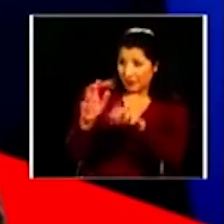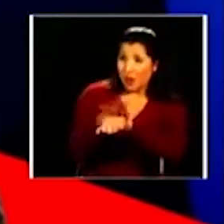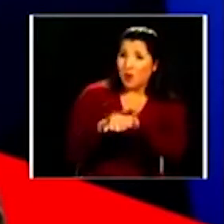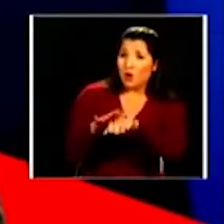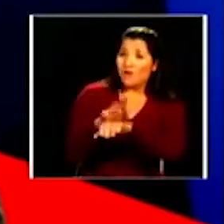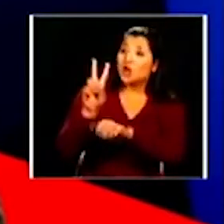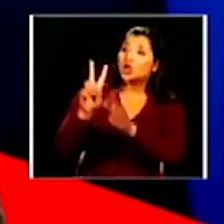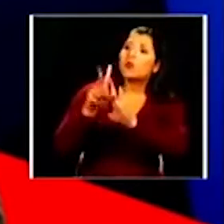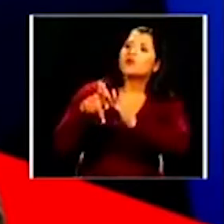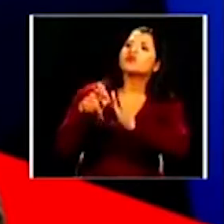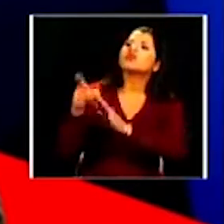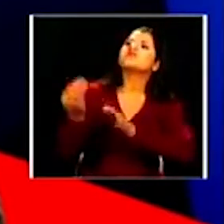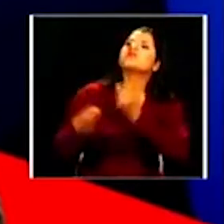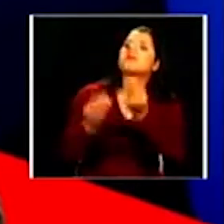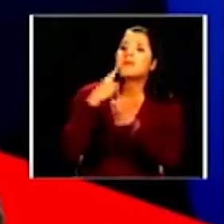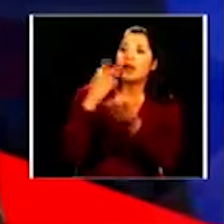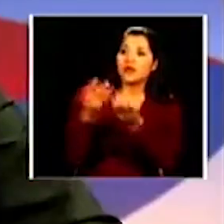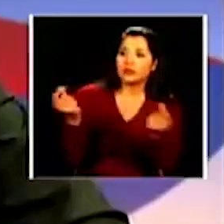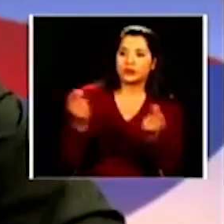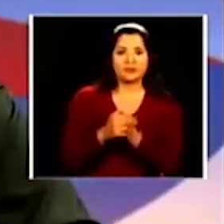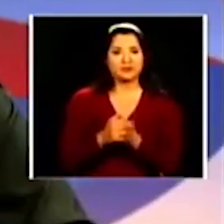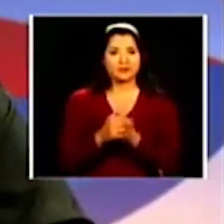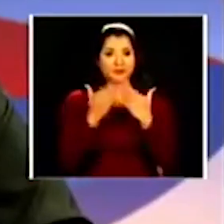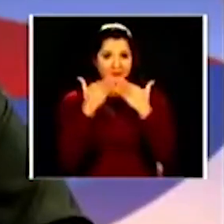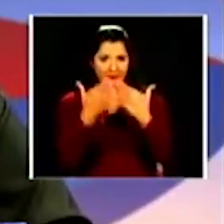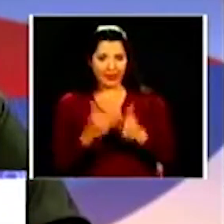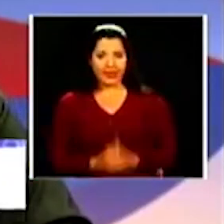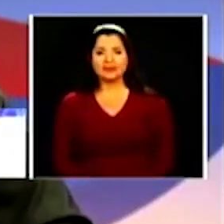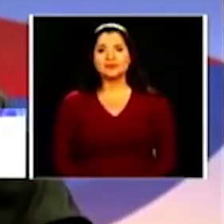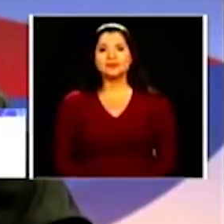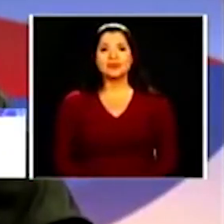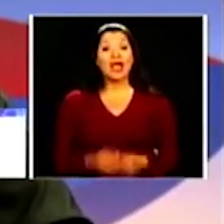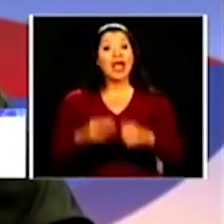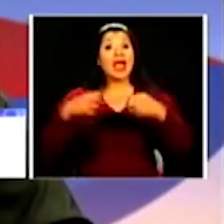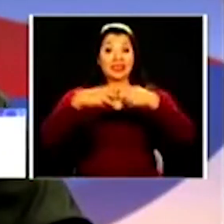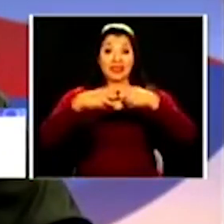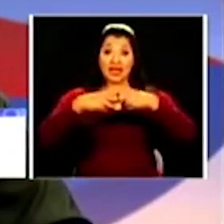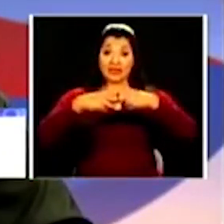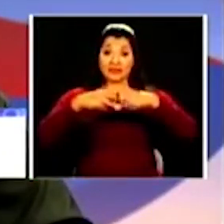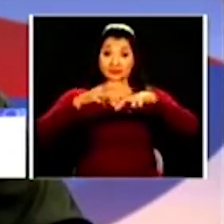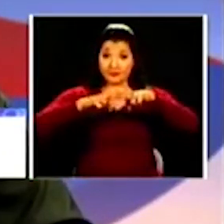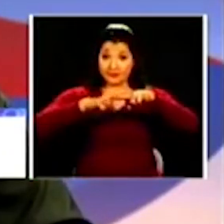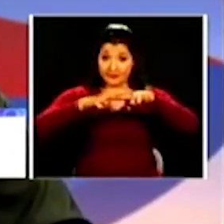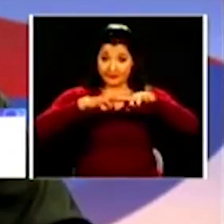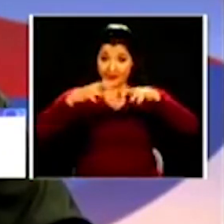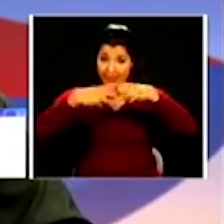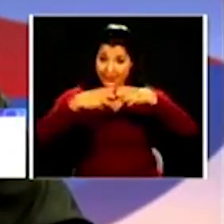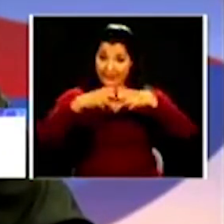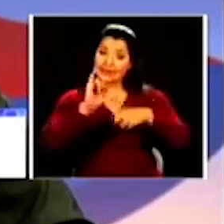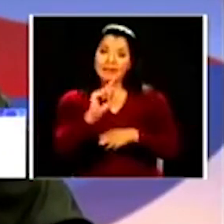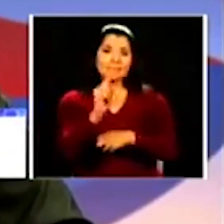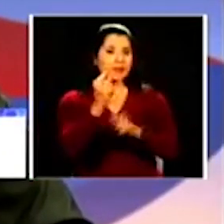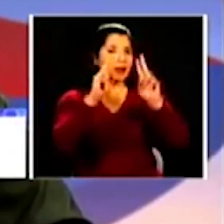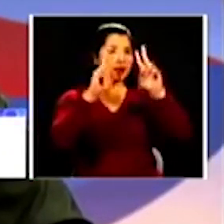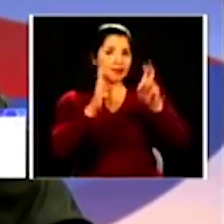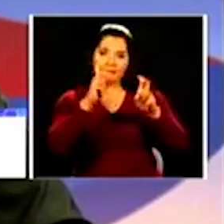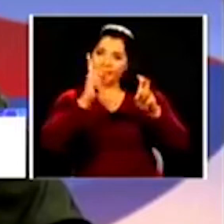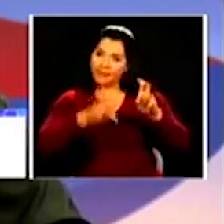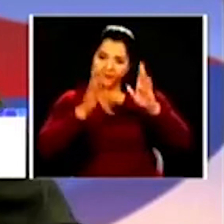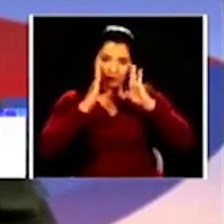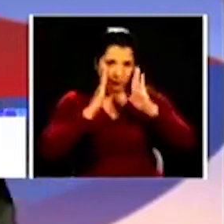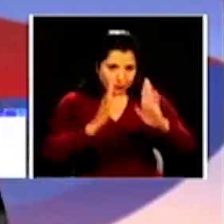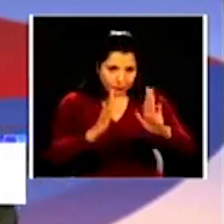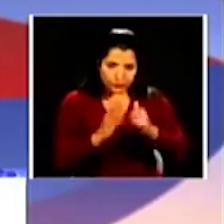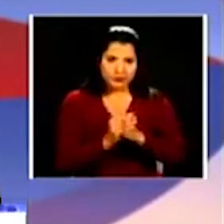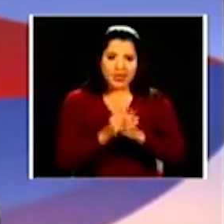minutos, ¿cómo lo va a resolver? Gracias. El tren eléctrico es uno de los primeros temas a los que hay que entrarle y hay que definir en particular cuál